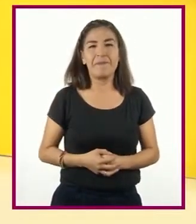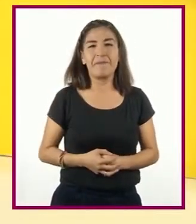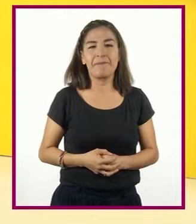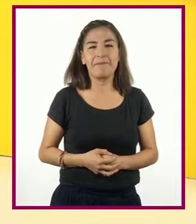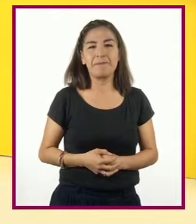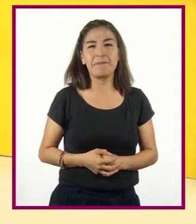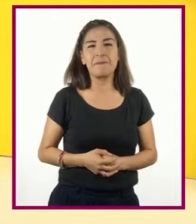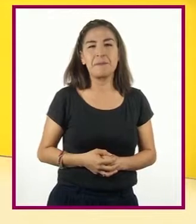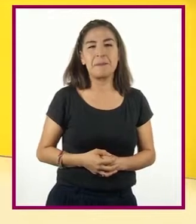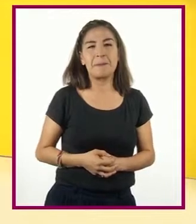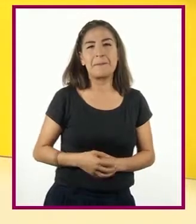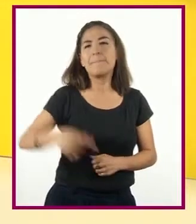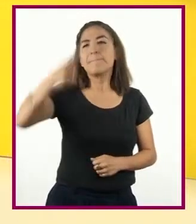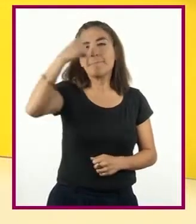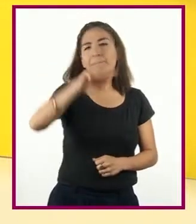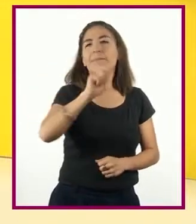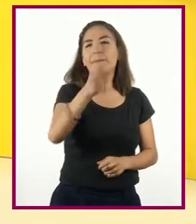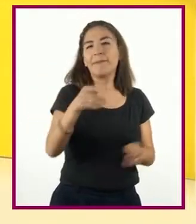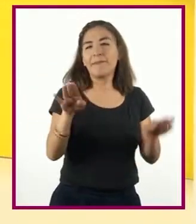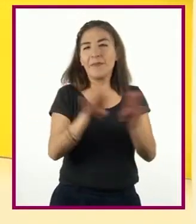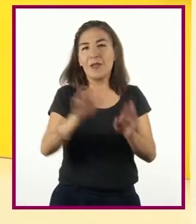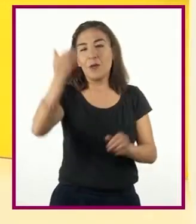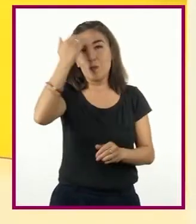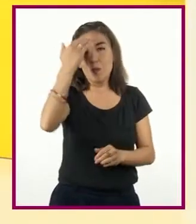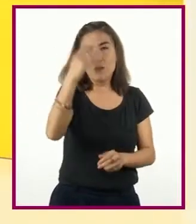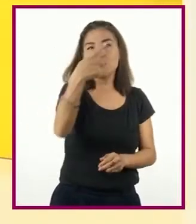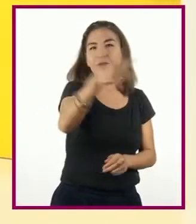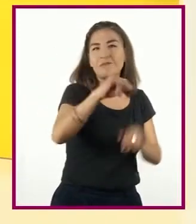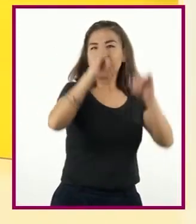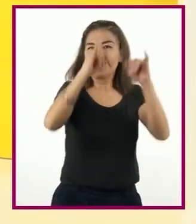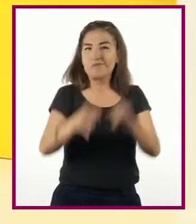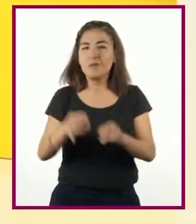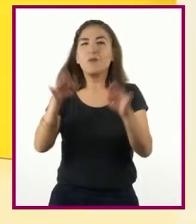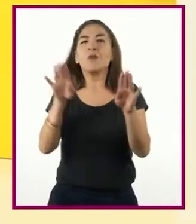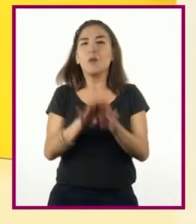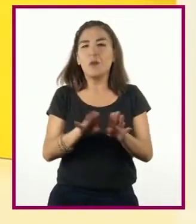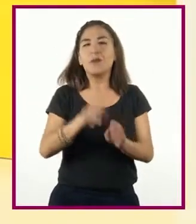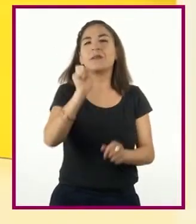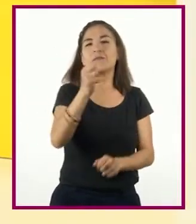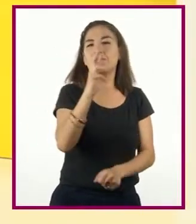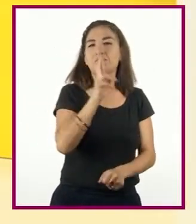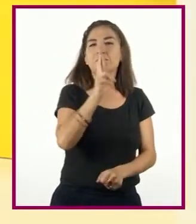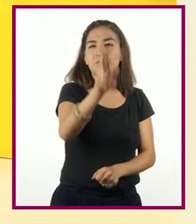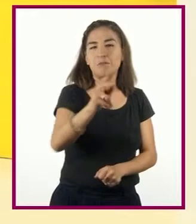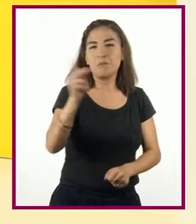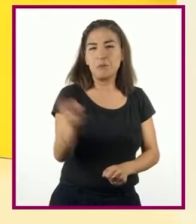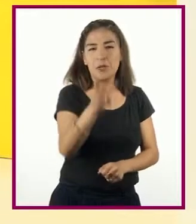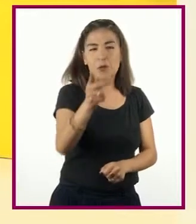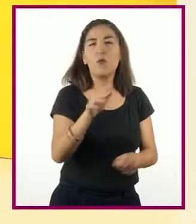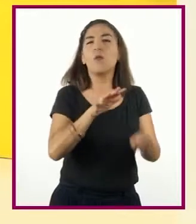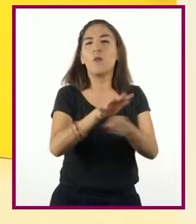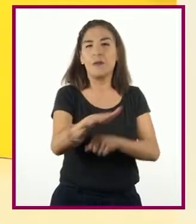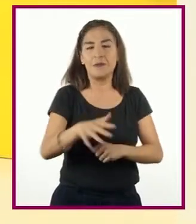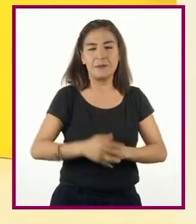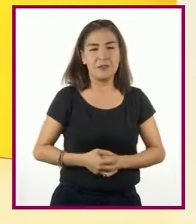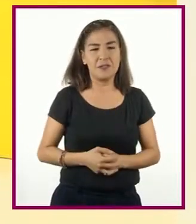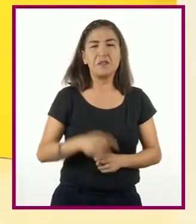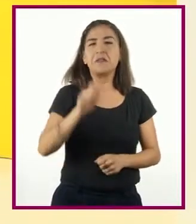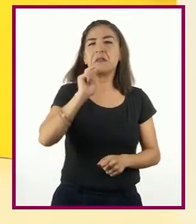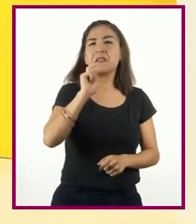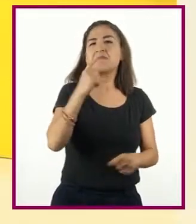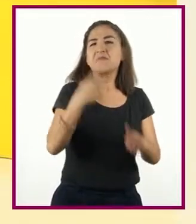Algo que da la pauta para conocerse e ir definiendo su identidad es responder las preguntas tales como ¿quién